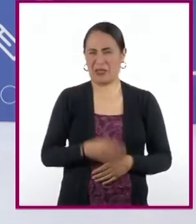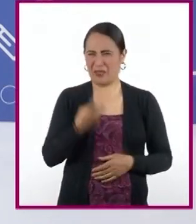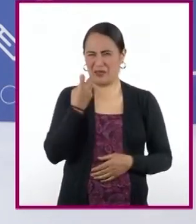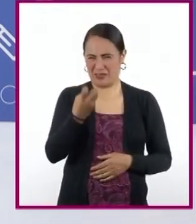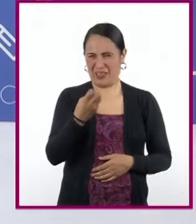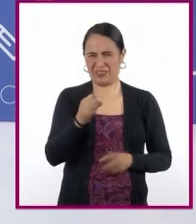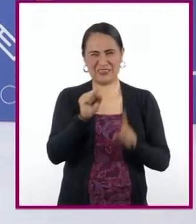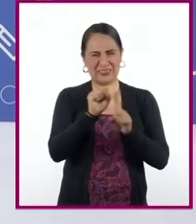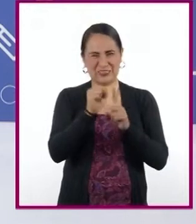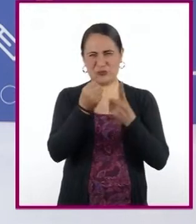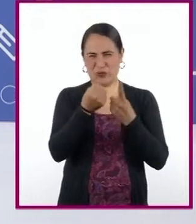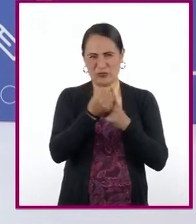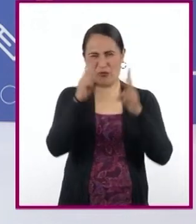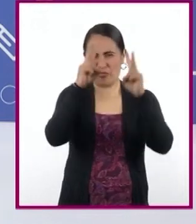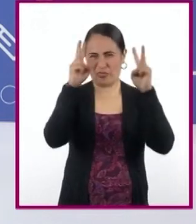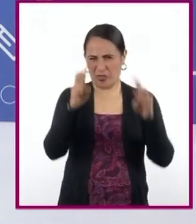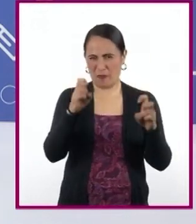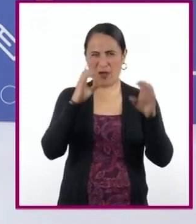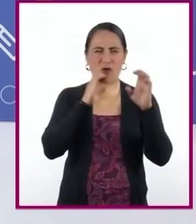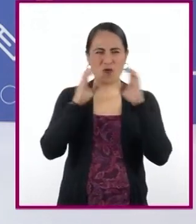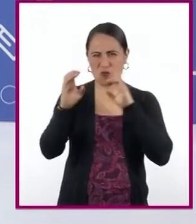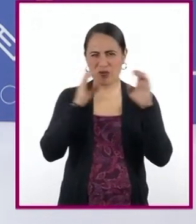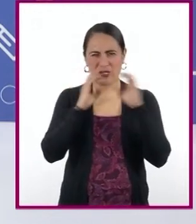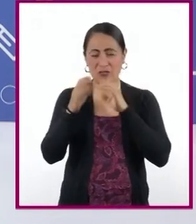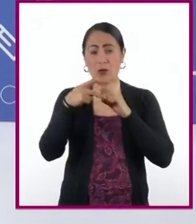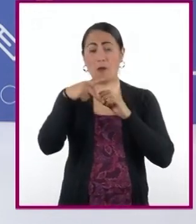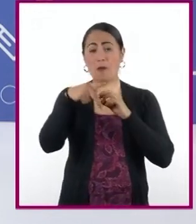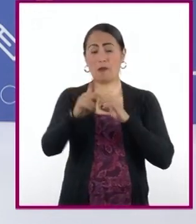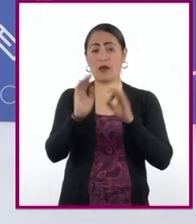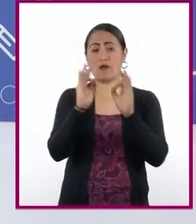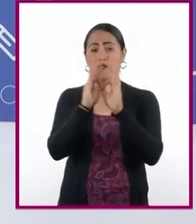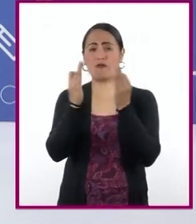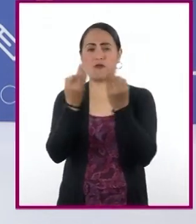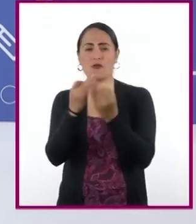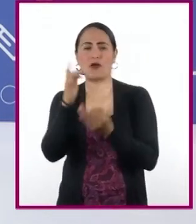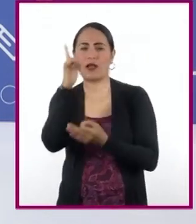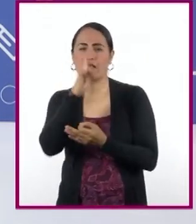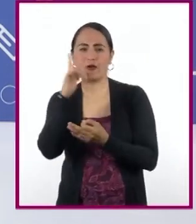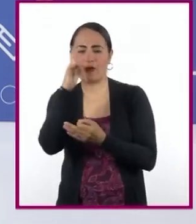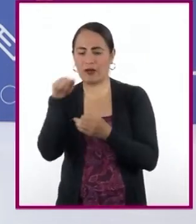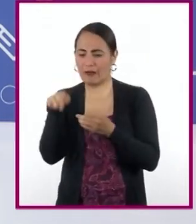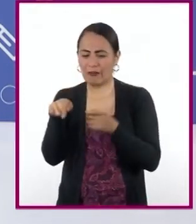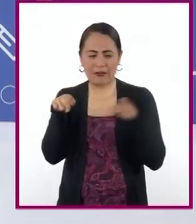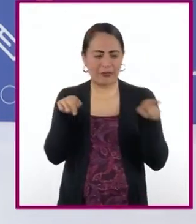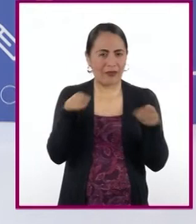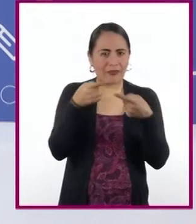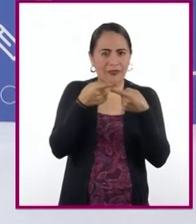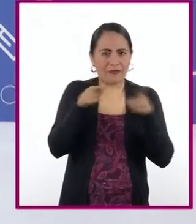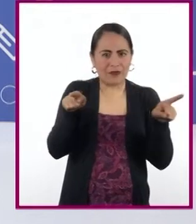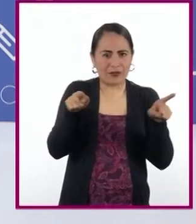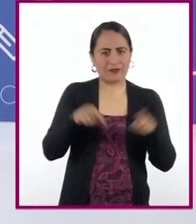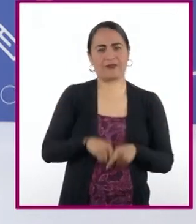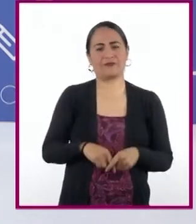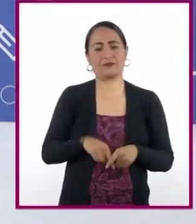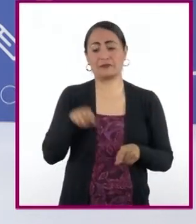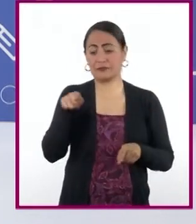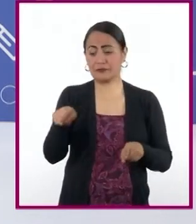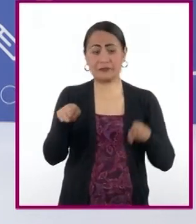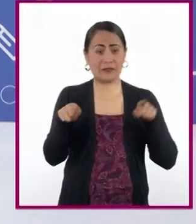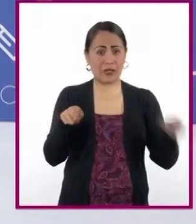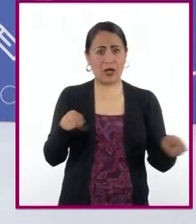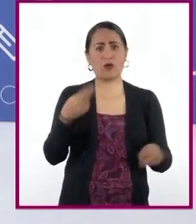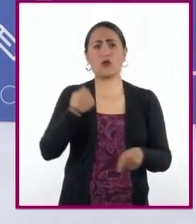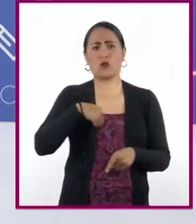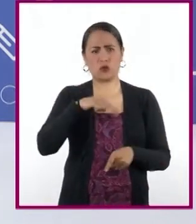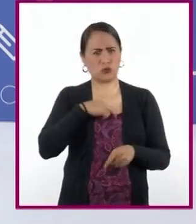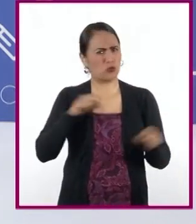situación comunicativa, pero la forma en la que se utiliza el lenguaje es diferente. En ambos casos nos estamos